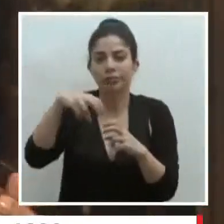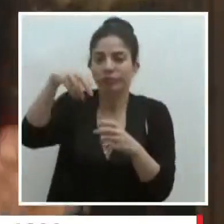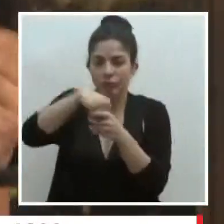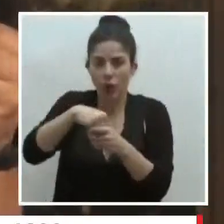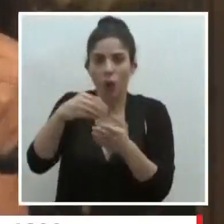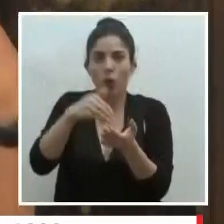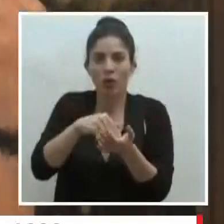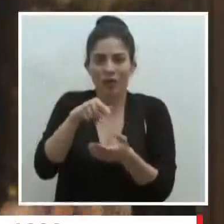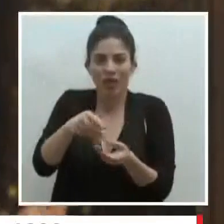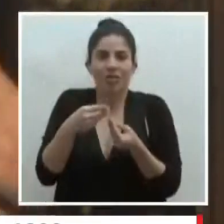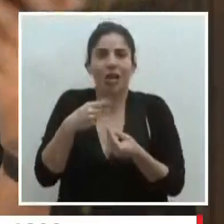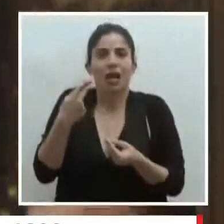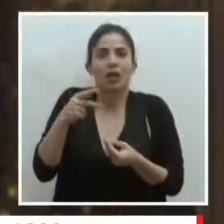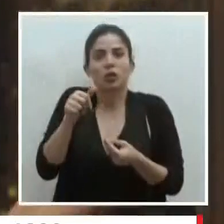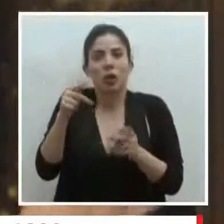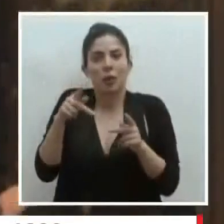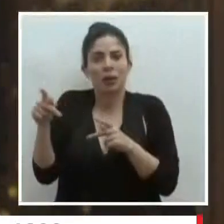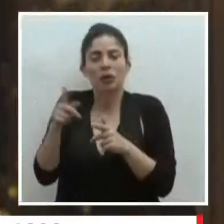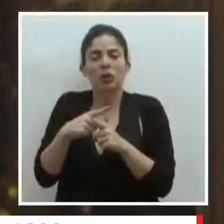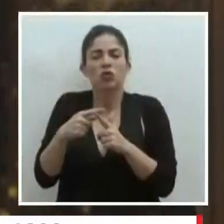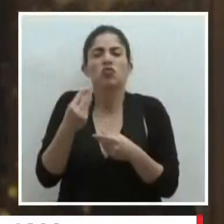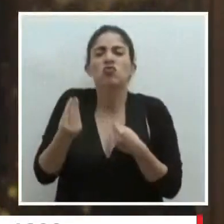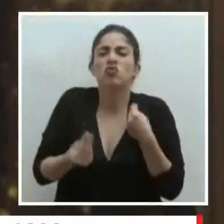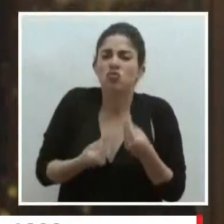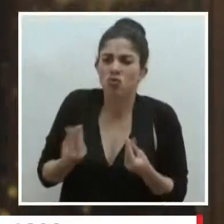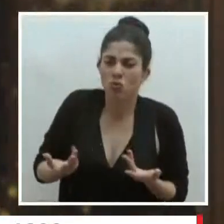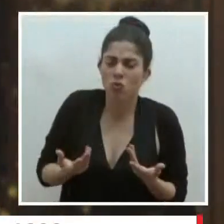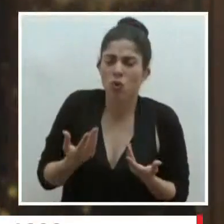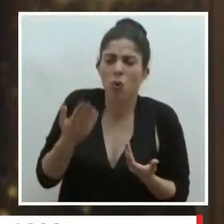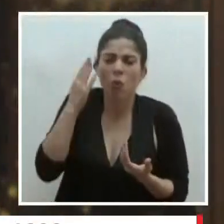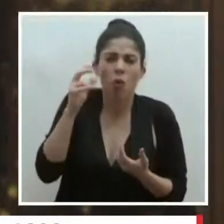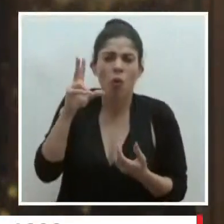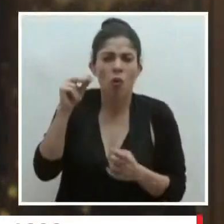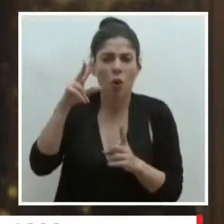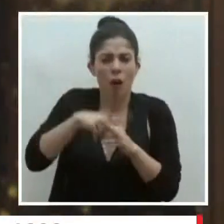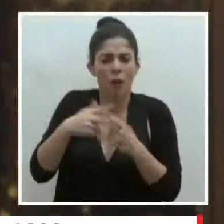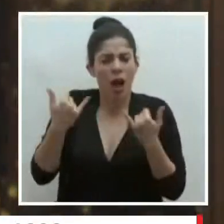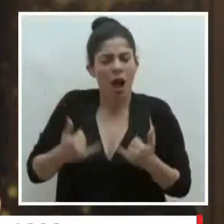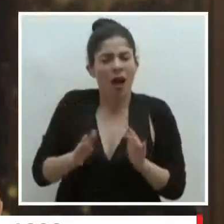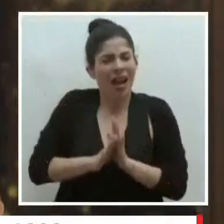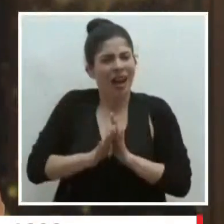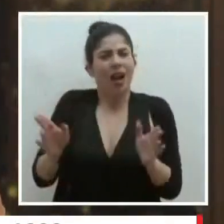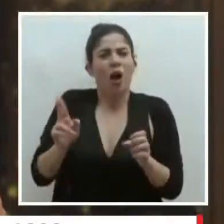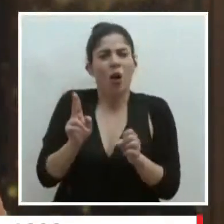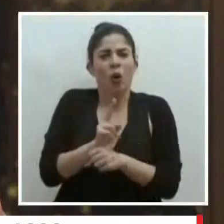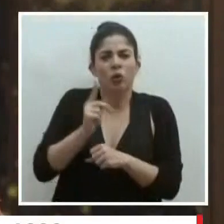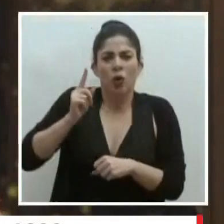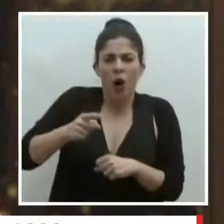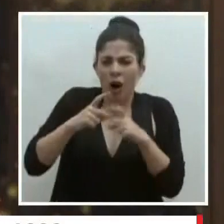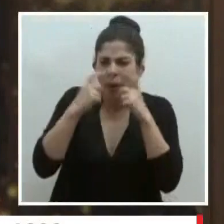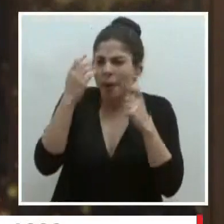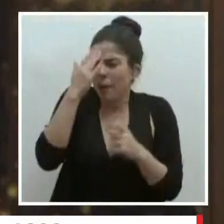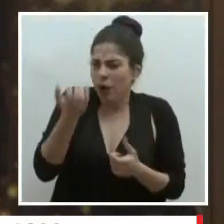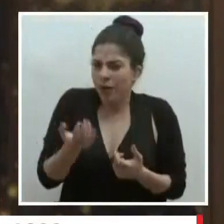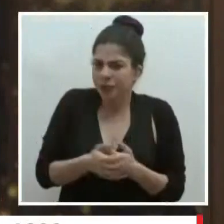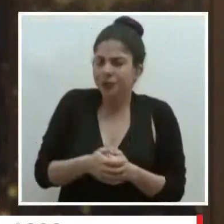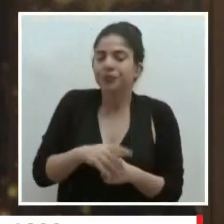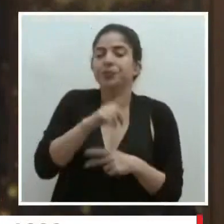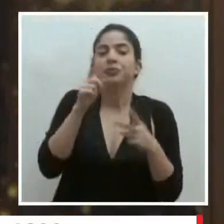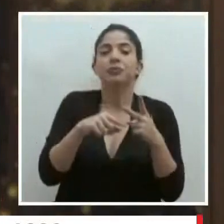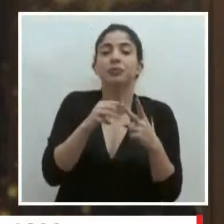los demás. Quisiera saber qué tiene que pasar o qué impide hacerlo ahorita generalizados el uso obligatorio de mascarillas. Para